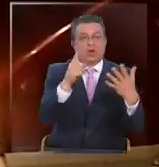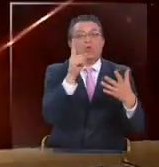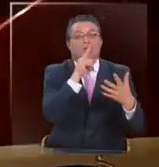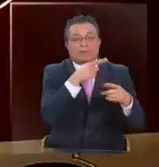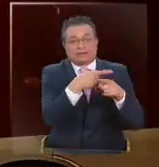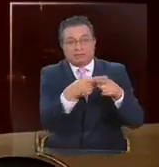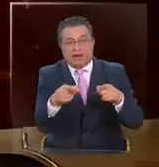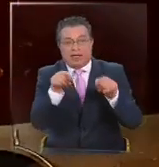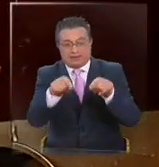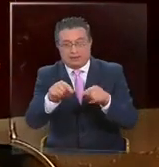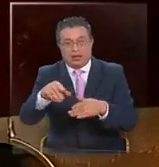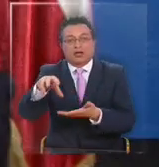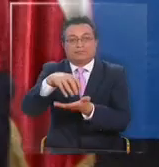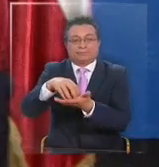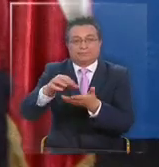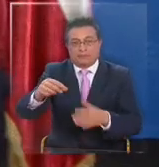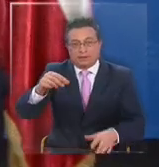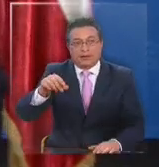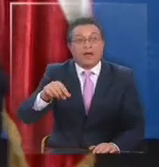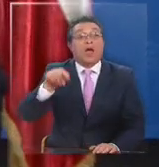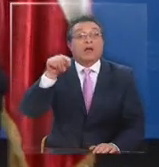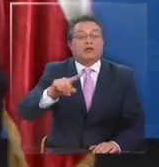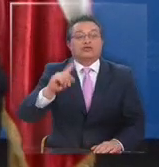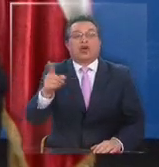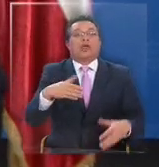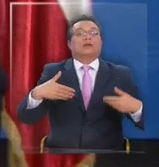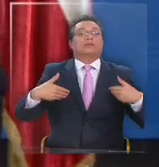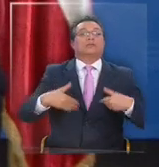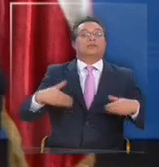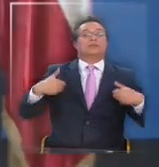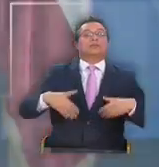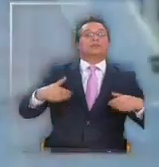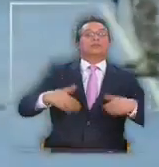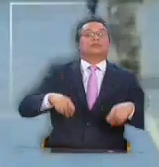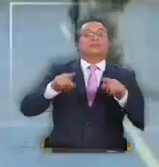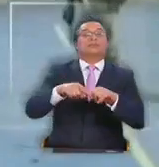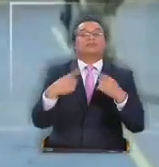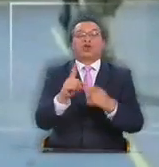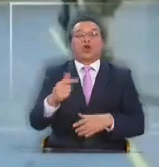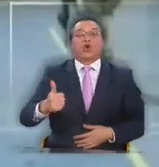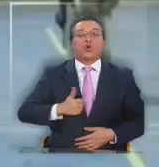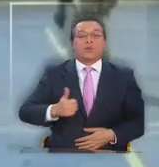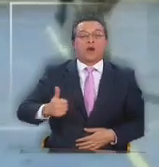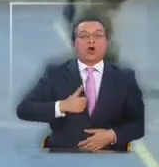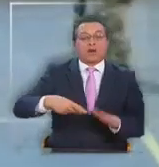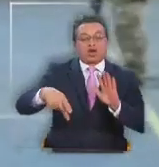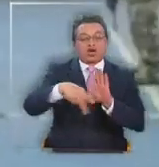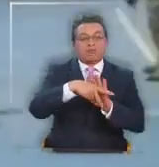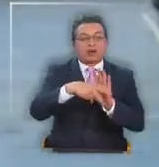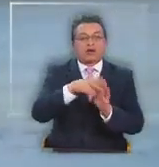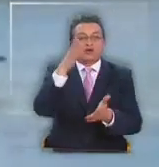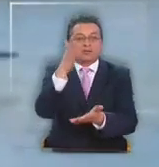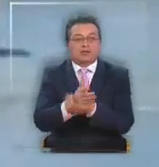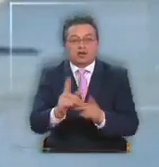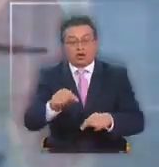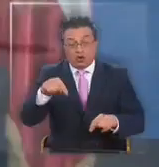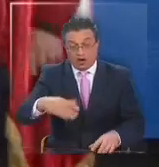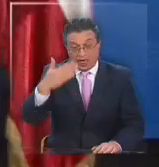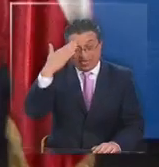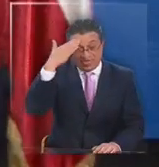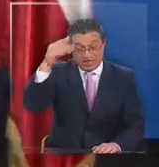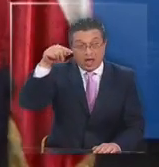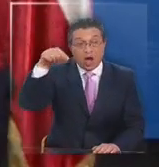semanas. Obviamente que hay un relajo, la gente que en forma individual no está cumpliendo las normas que se están pidiendo. Al día de hoy